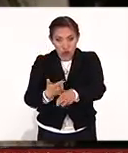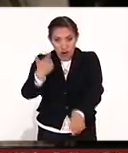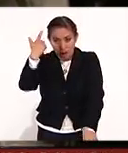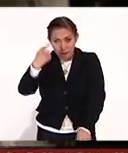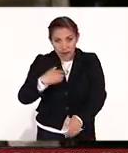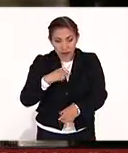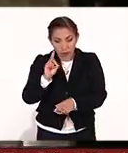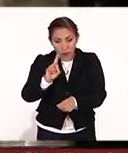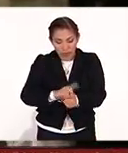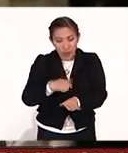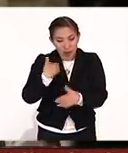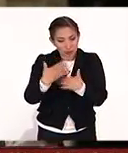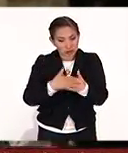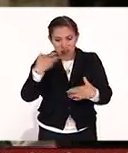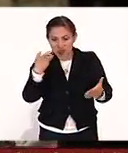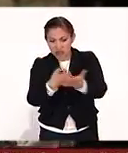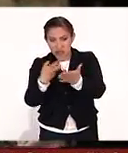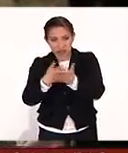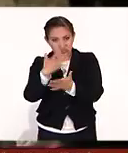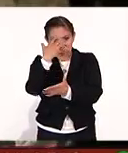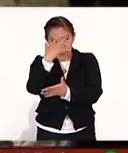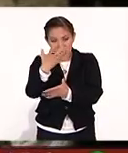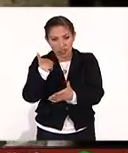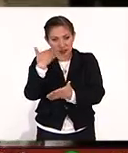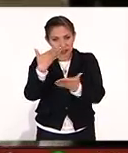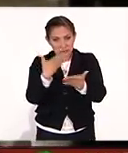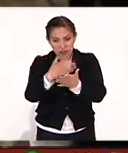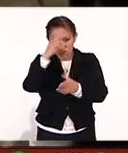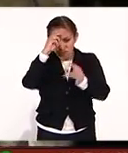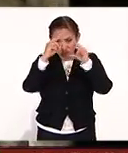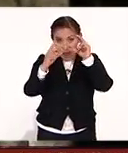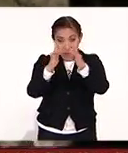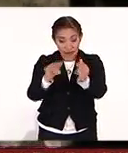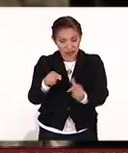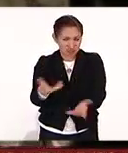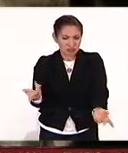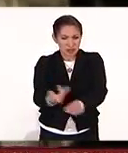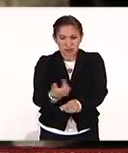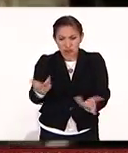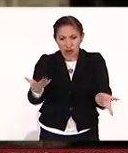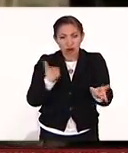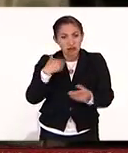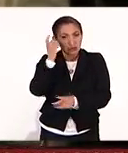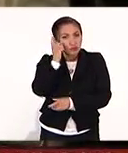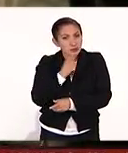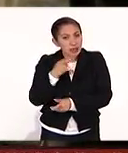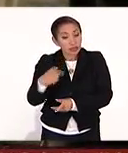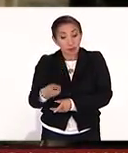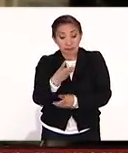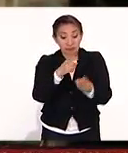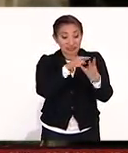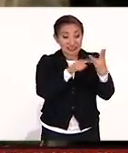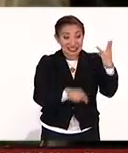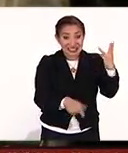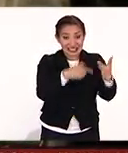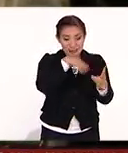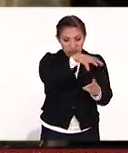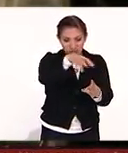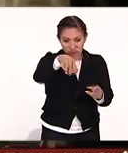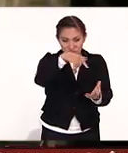creo que en pocos días van a comenzar las críticas muy serias a los servicios de inteligencia franceses porque 3 de los